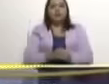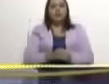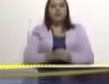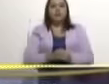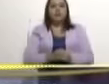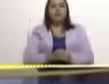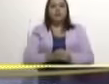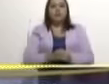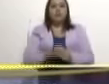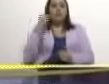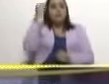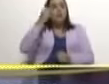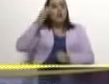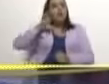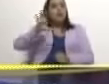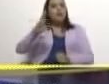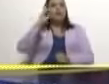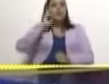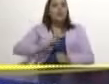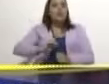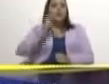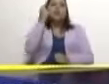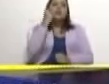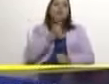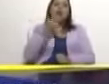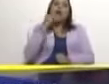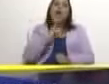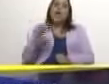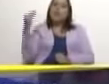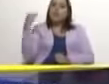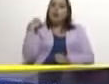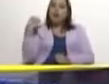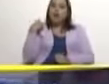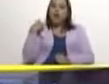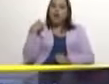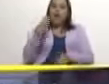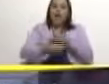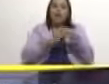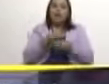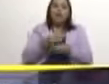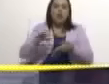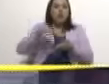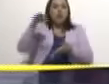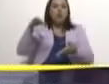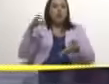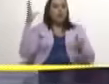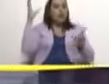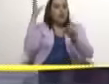Creía que la patria de Bolívar y Sucre estaba llamada a glorioso destino.